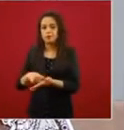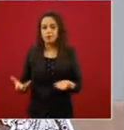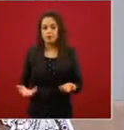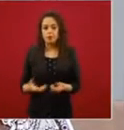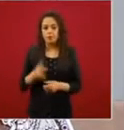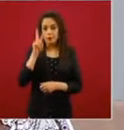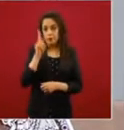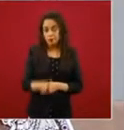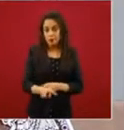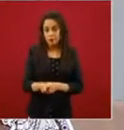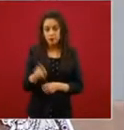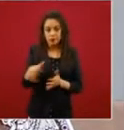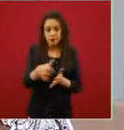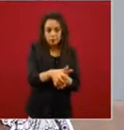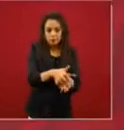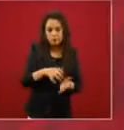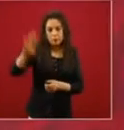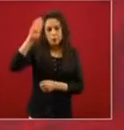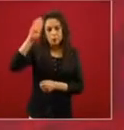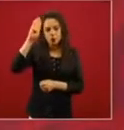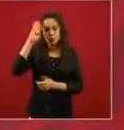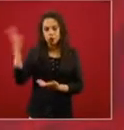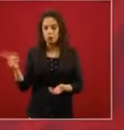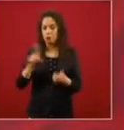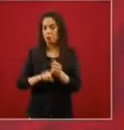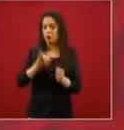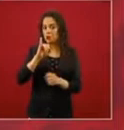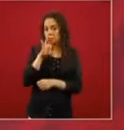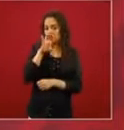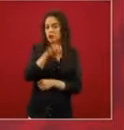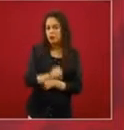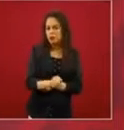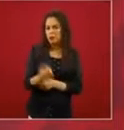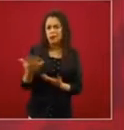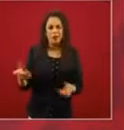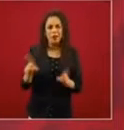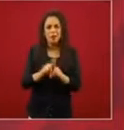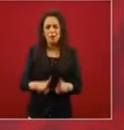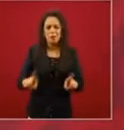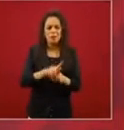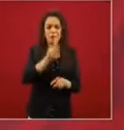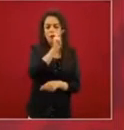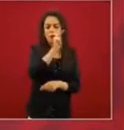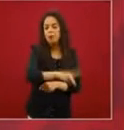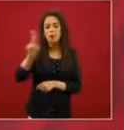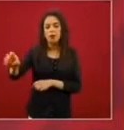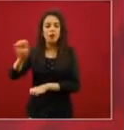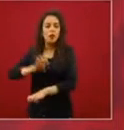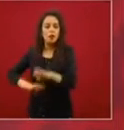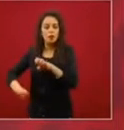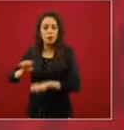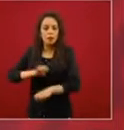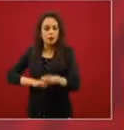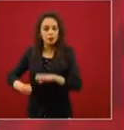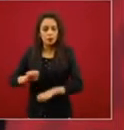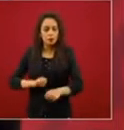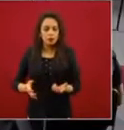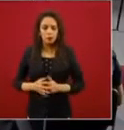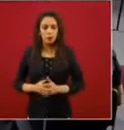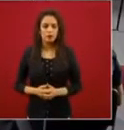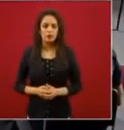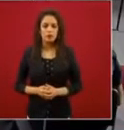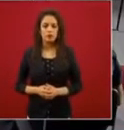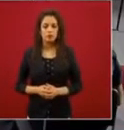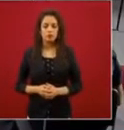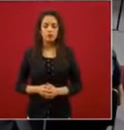y les alcanza. Lo mismo en las empresas. ¿Sí? No hay